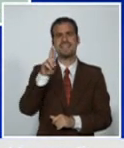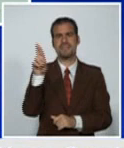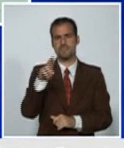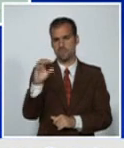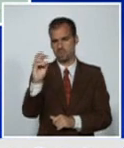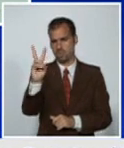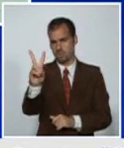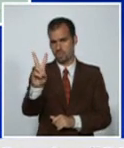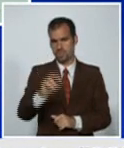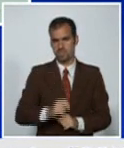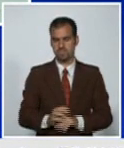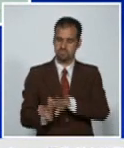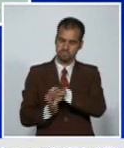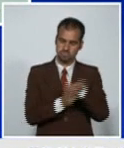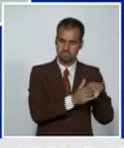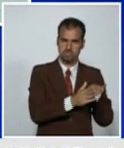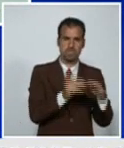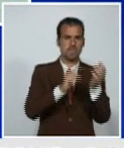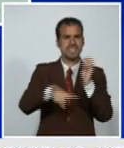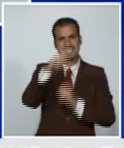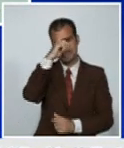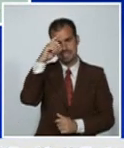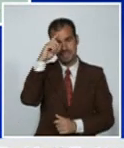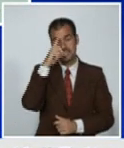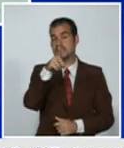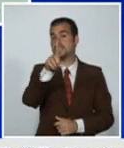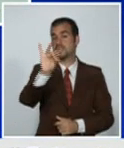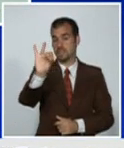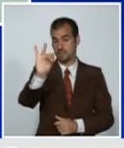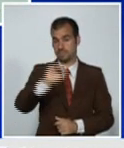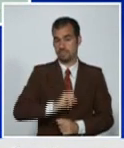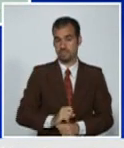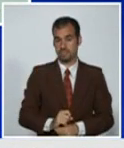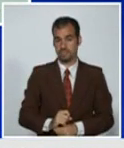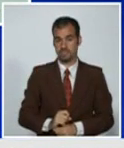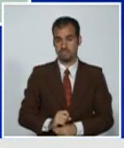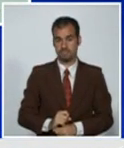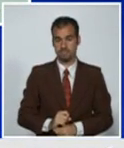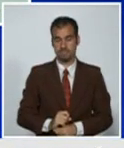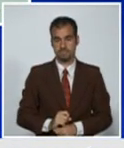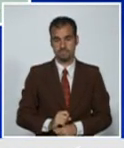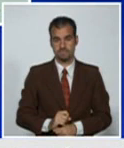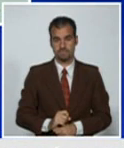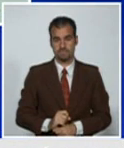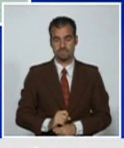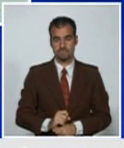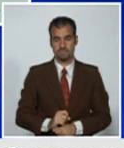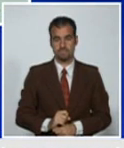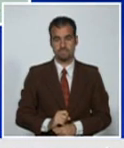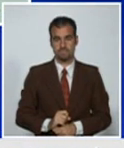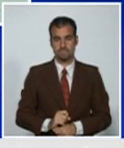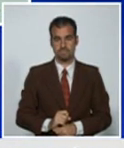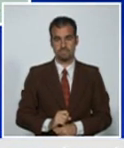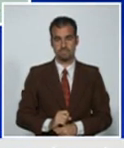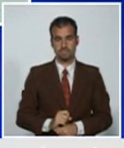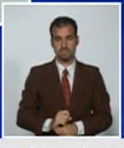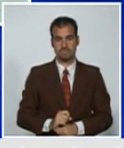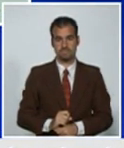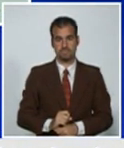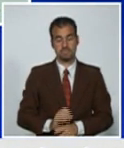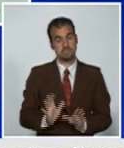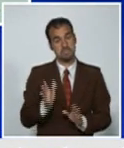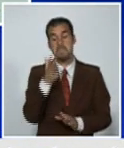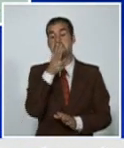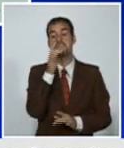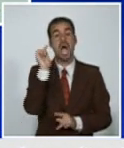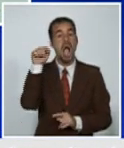Espíritu con 17 casos, que si bien pudiéramos decir que parece que va a ir